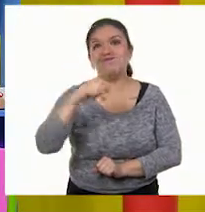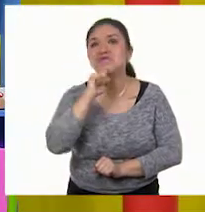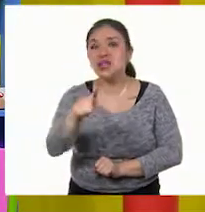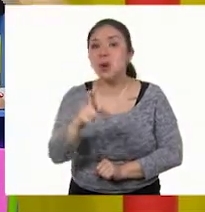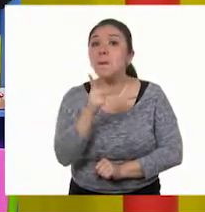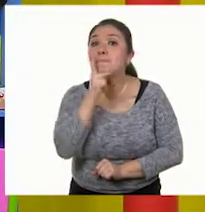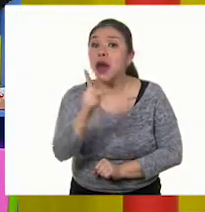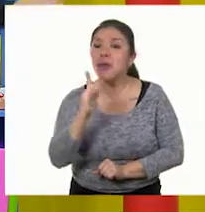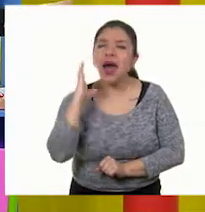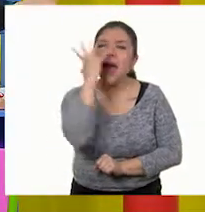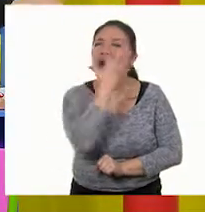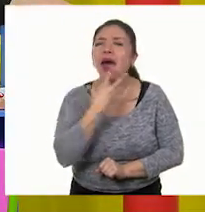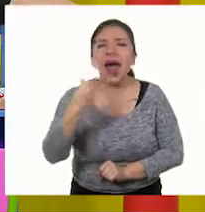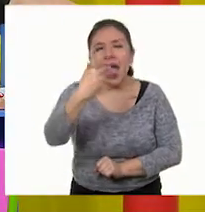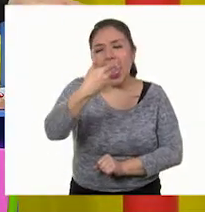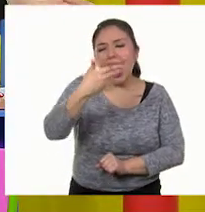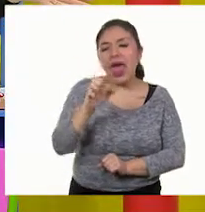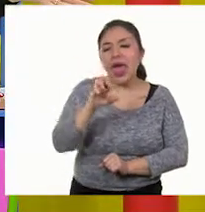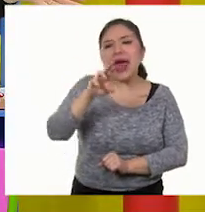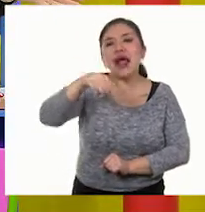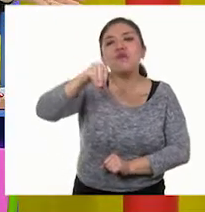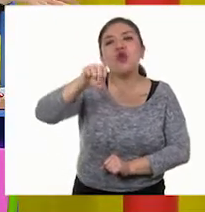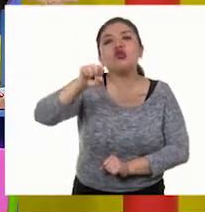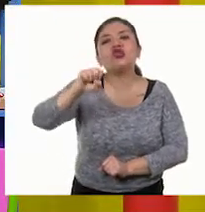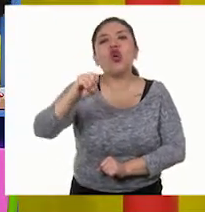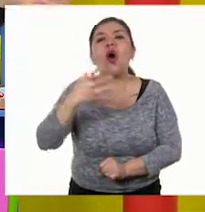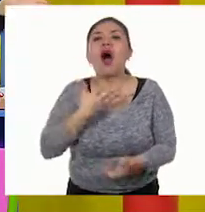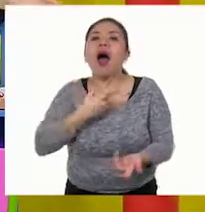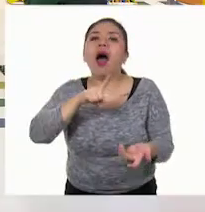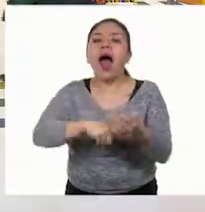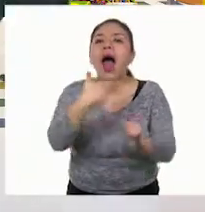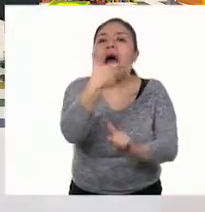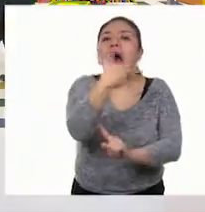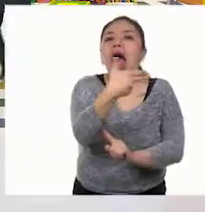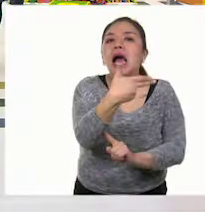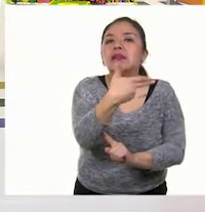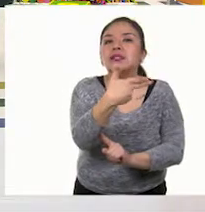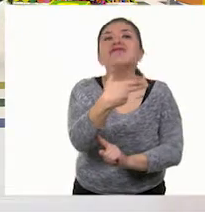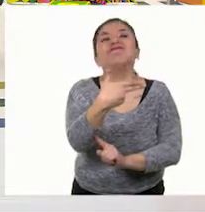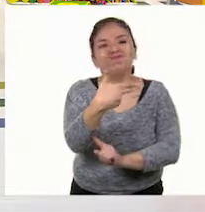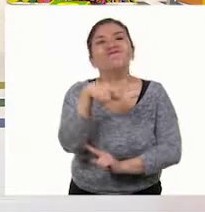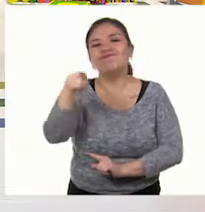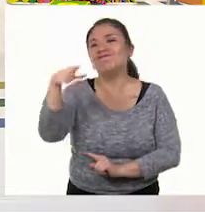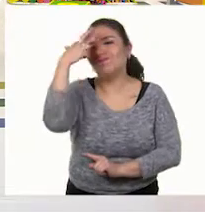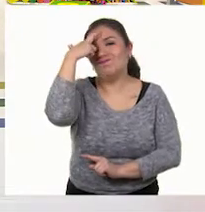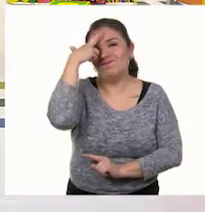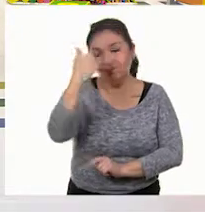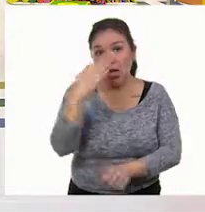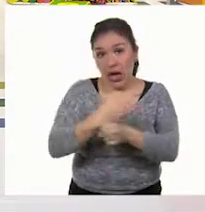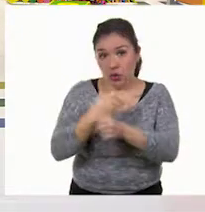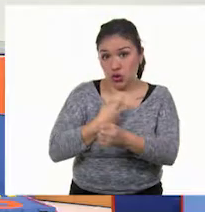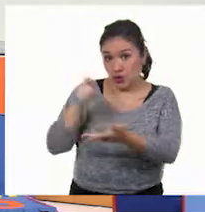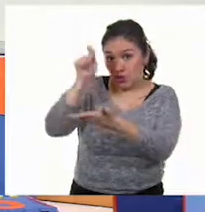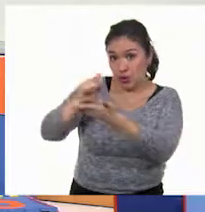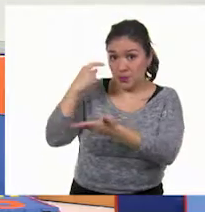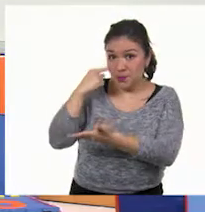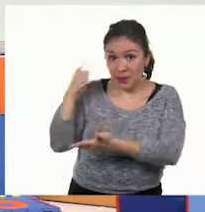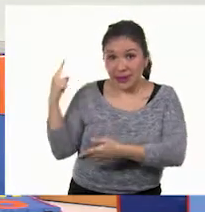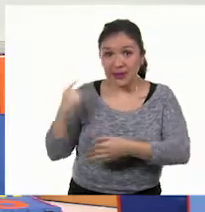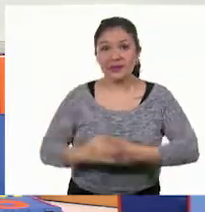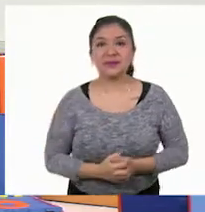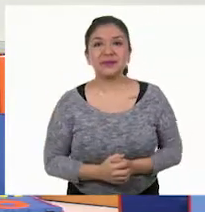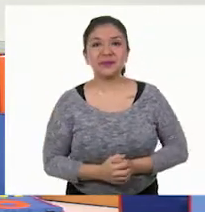la letra H al principio. Ok, muy bien. Hermoso se escribe así, lo voy a escribir aquí.